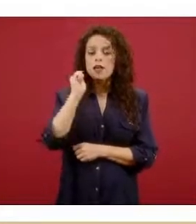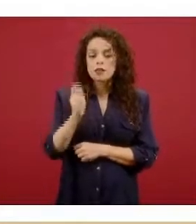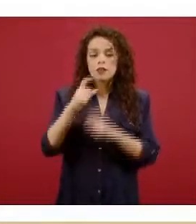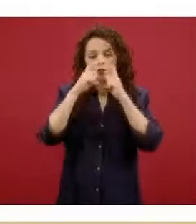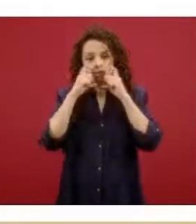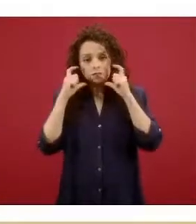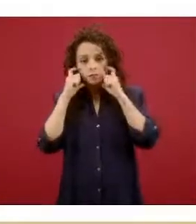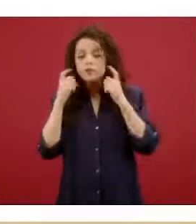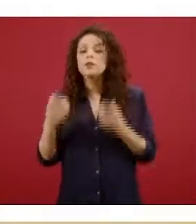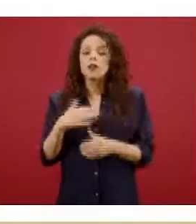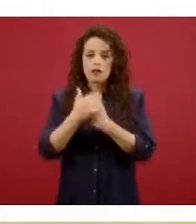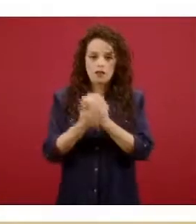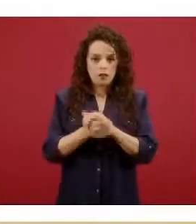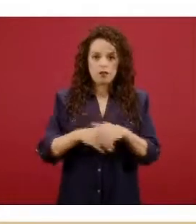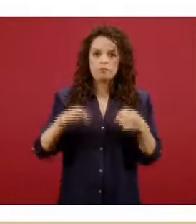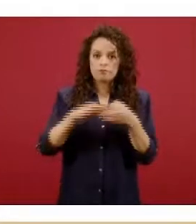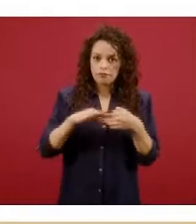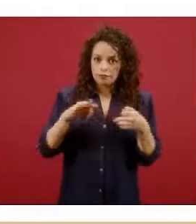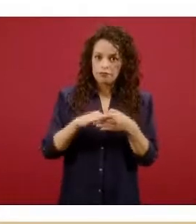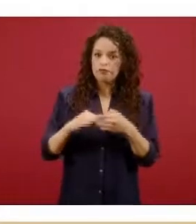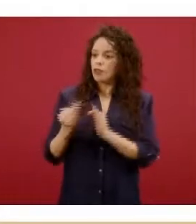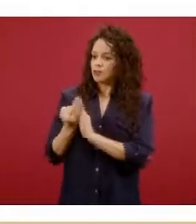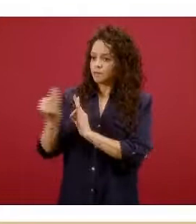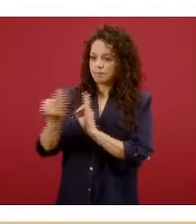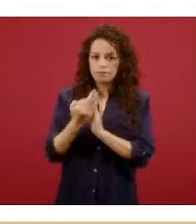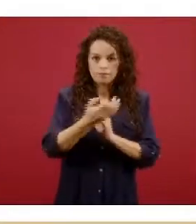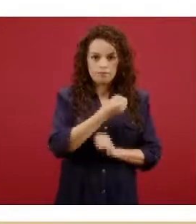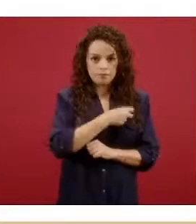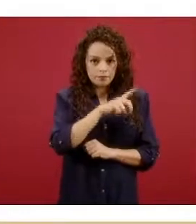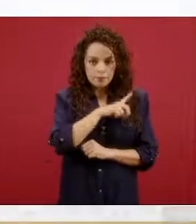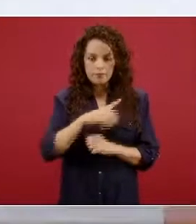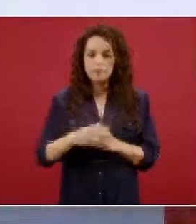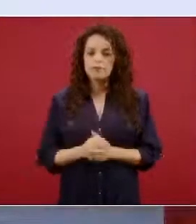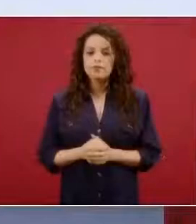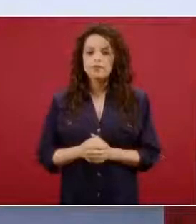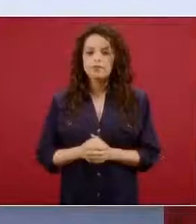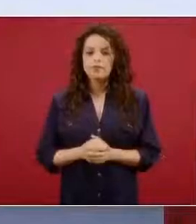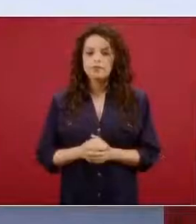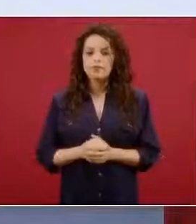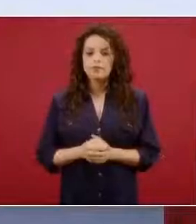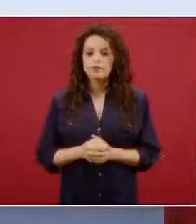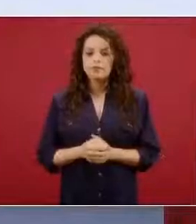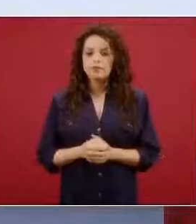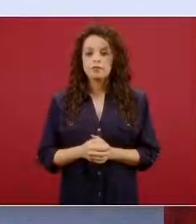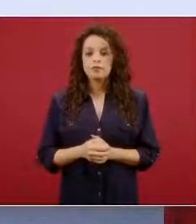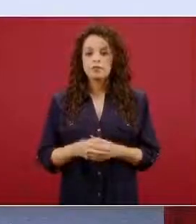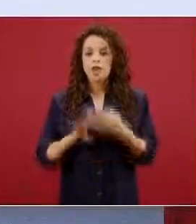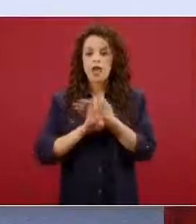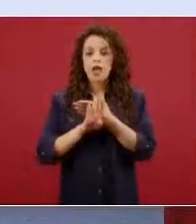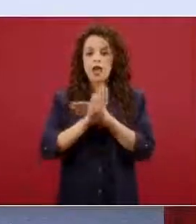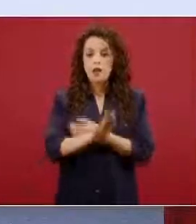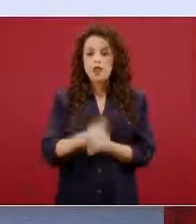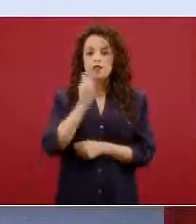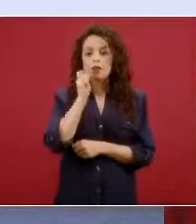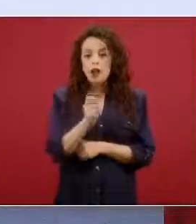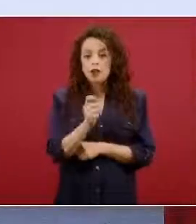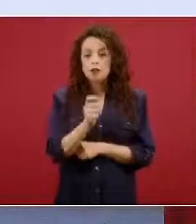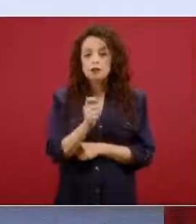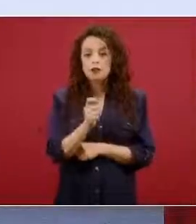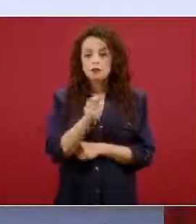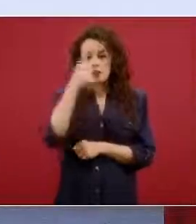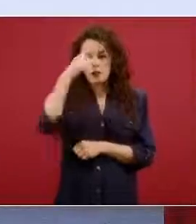y limpieza, evita propagación cuando se combina con otras medidas preventivas. Mismos